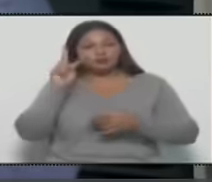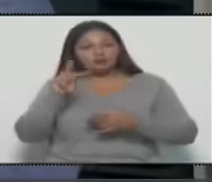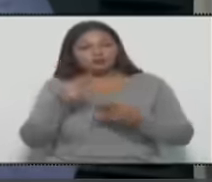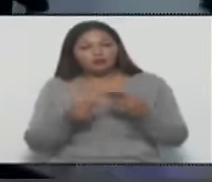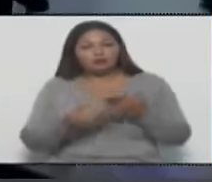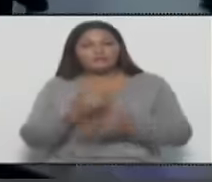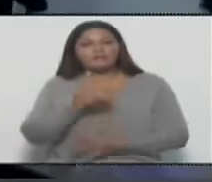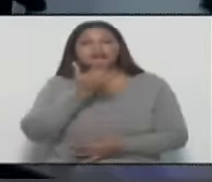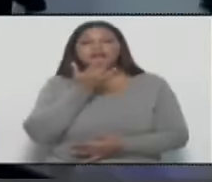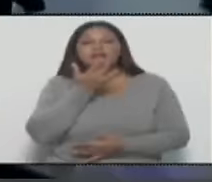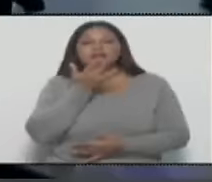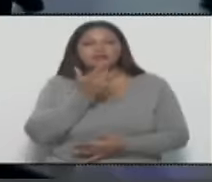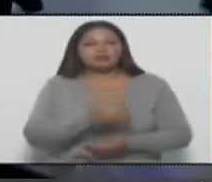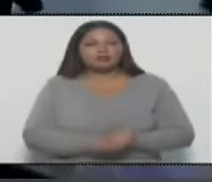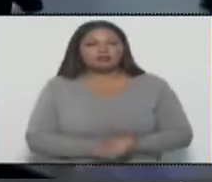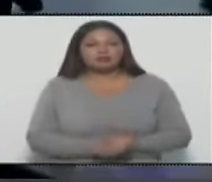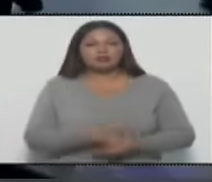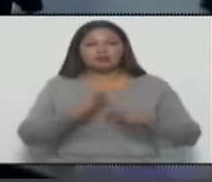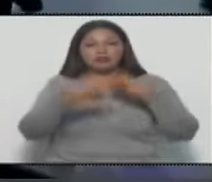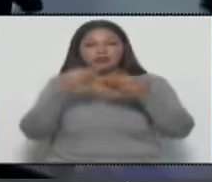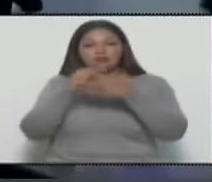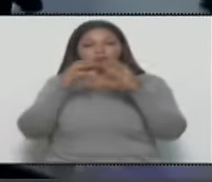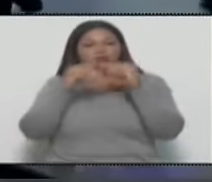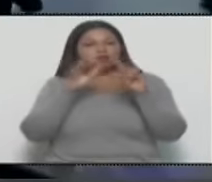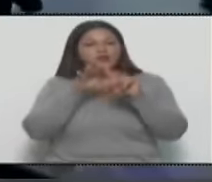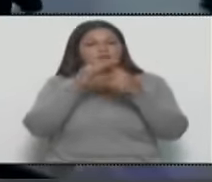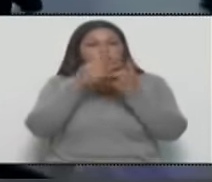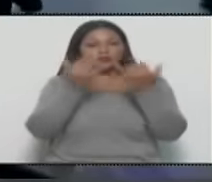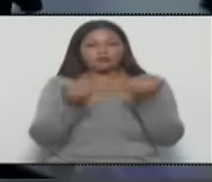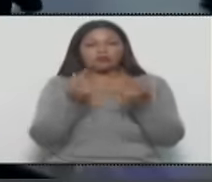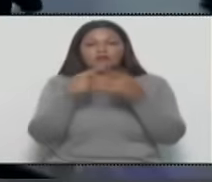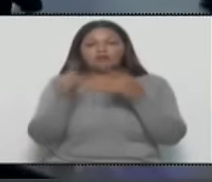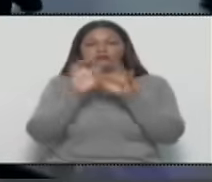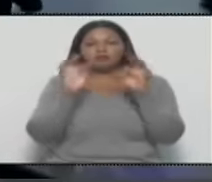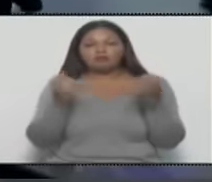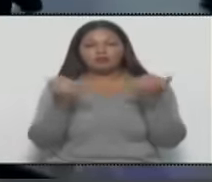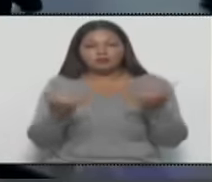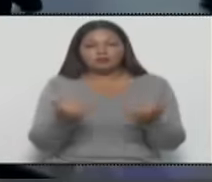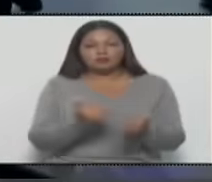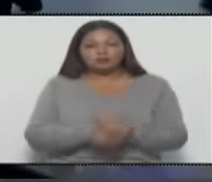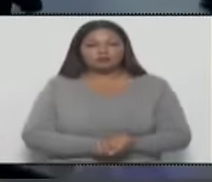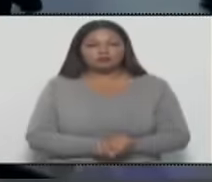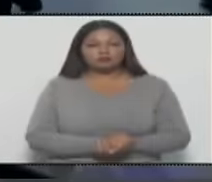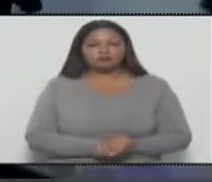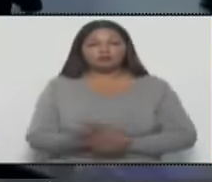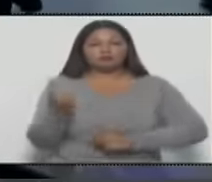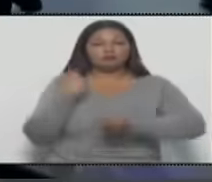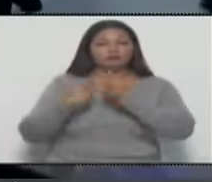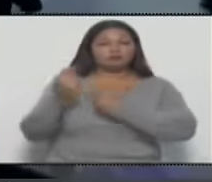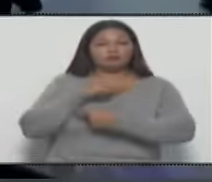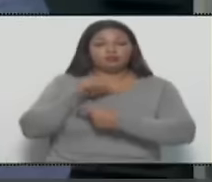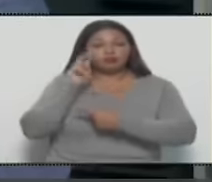sencilla para digerir un poco También existe la otra, que es ataque como lo